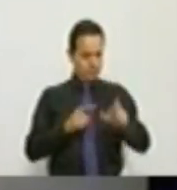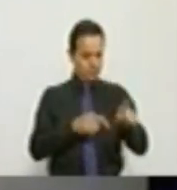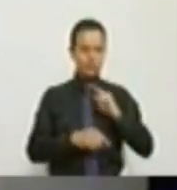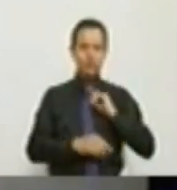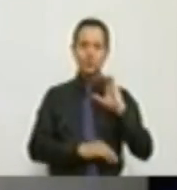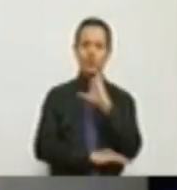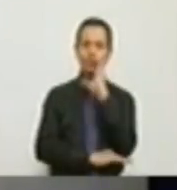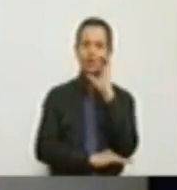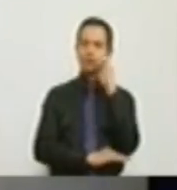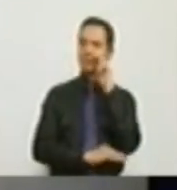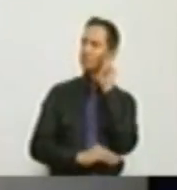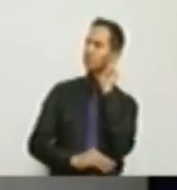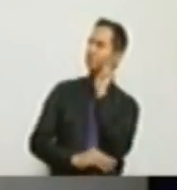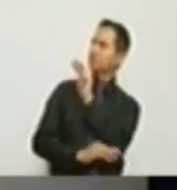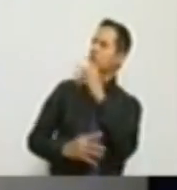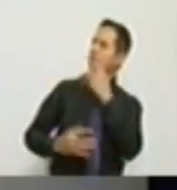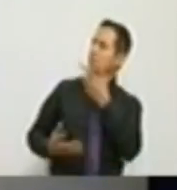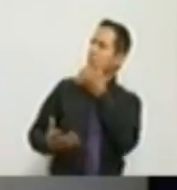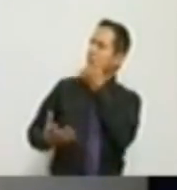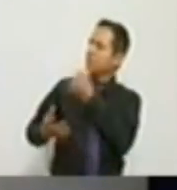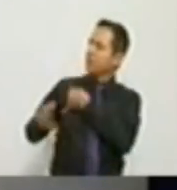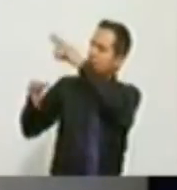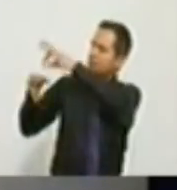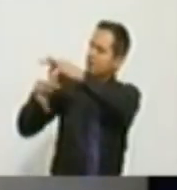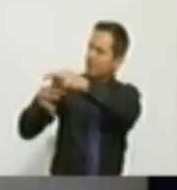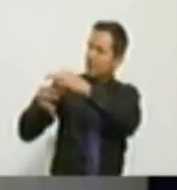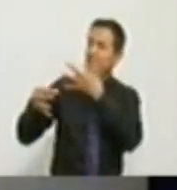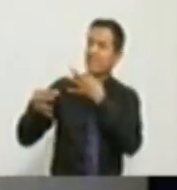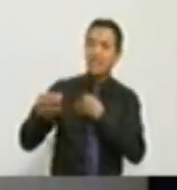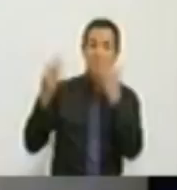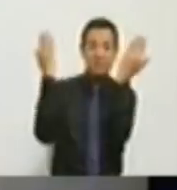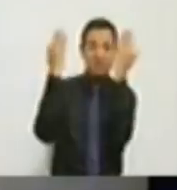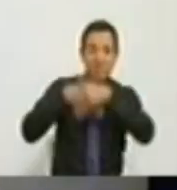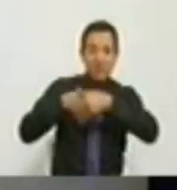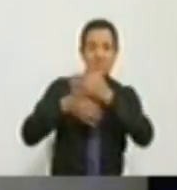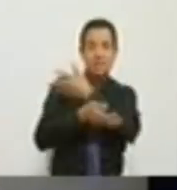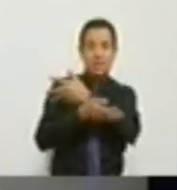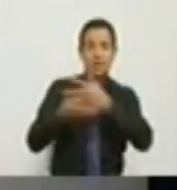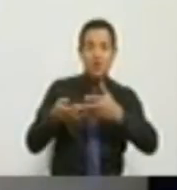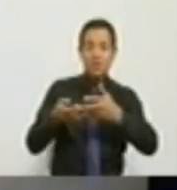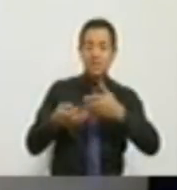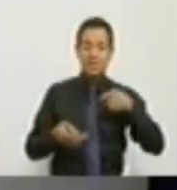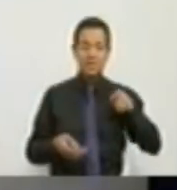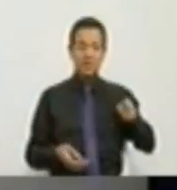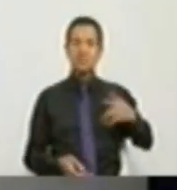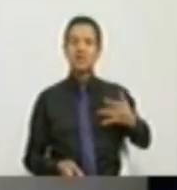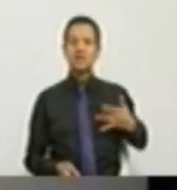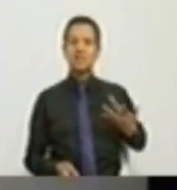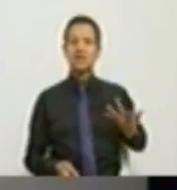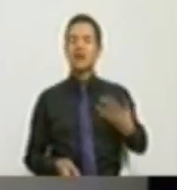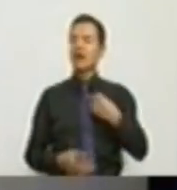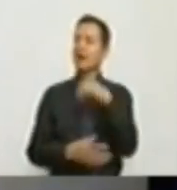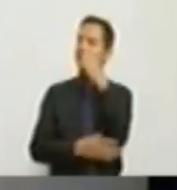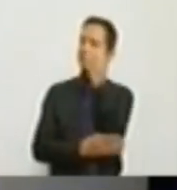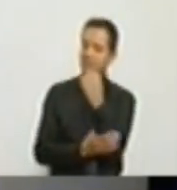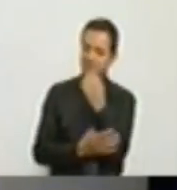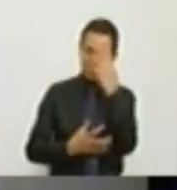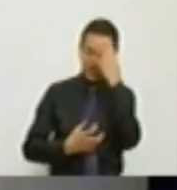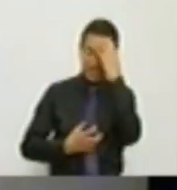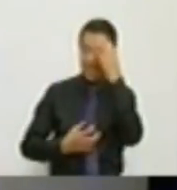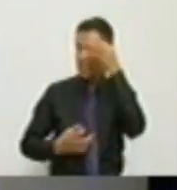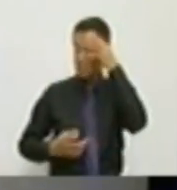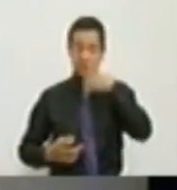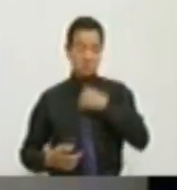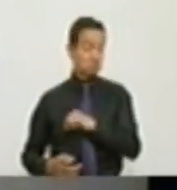hay un sistema electoral que no da garantías? Puede generar desaliento, puede generar extremismos